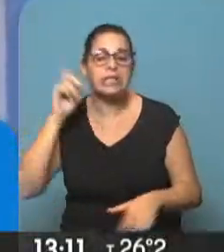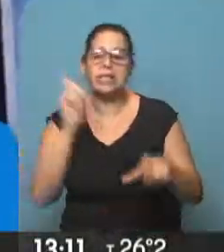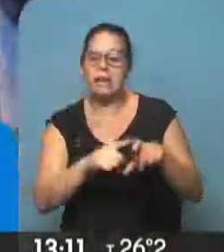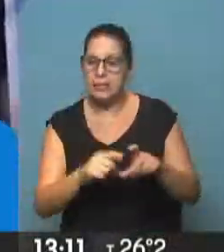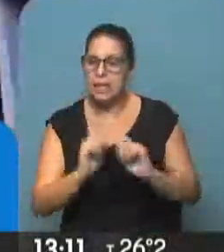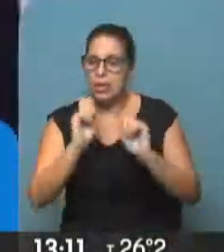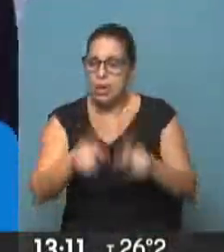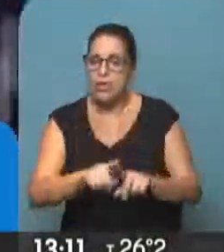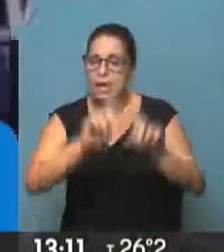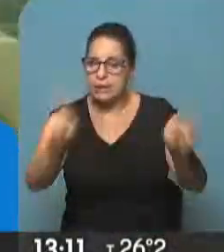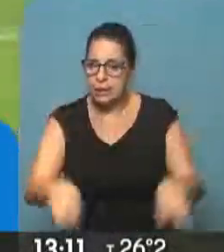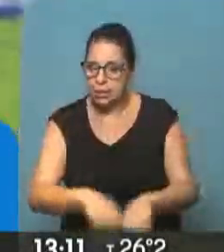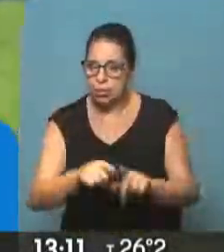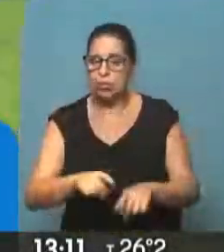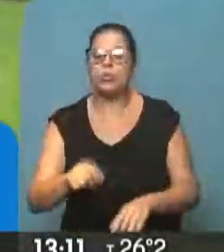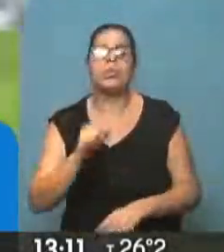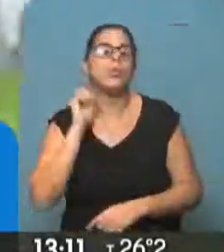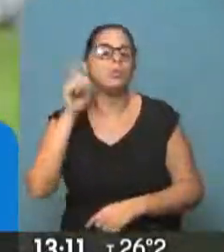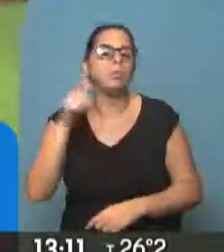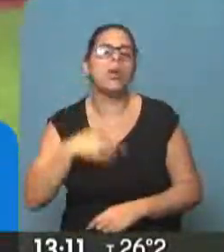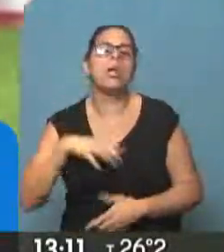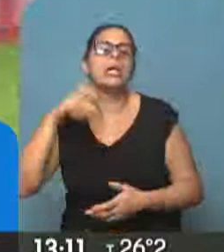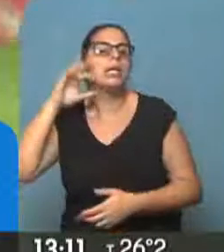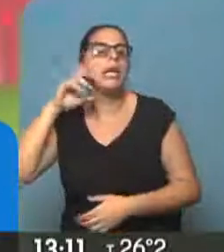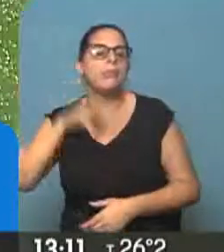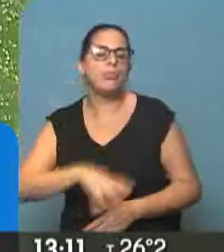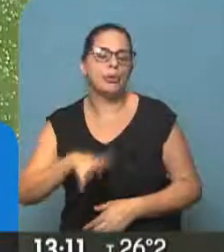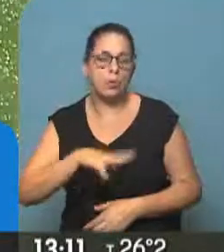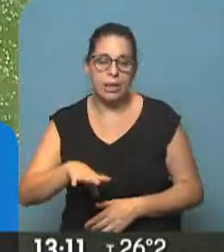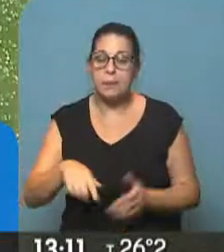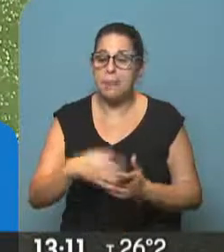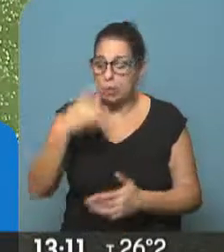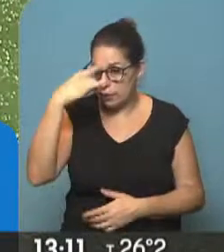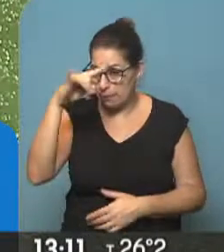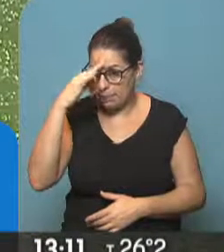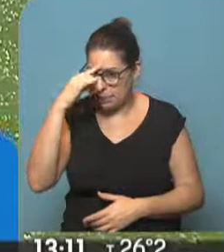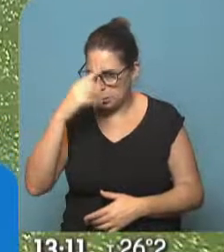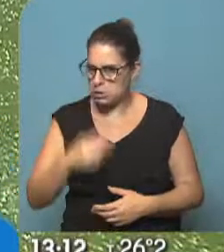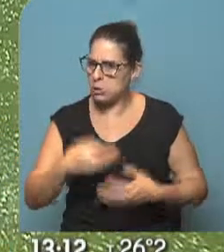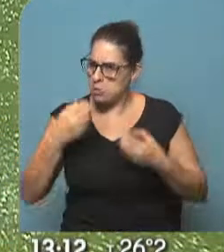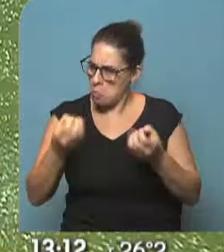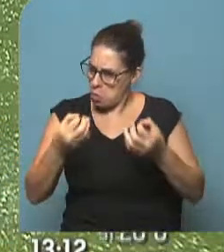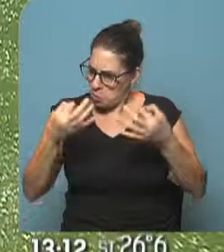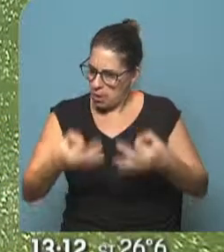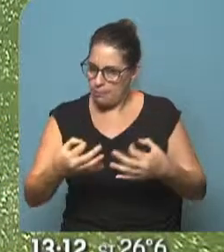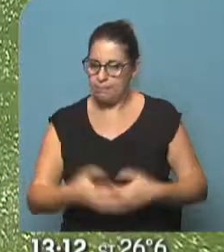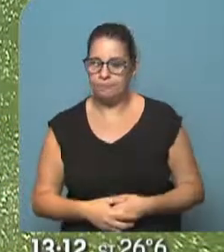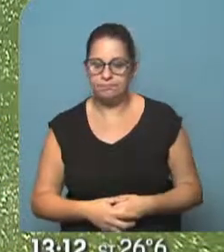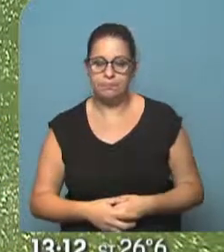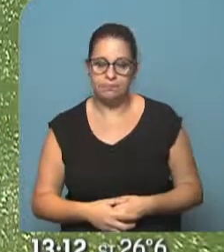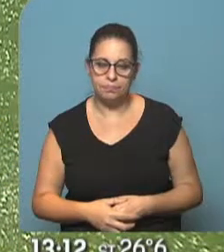le dieron el título a Gremio de Porto Alegre. Pero Independiente cayó de pie.